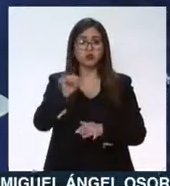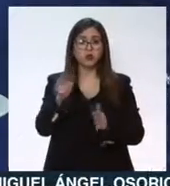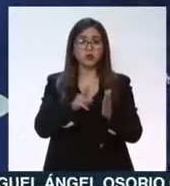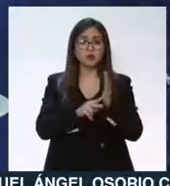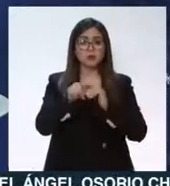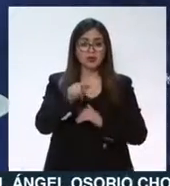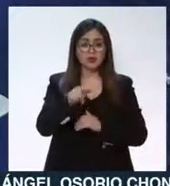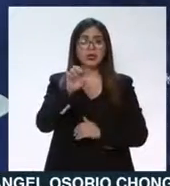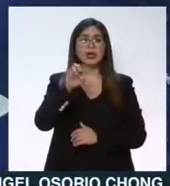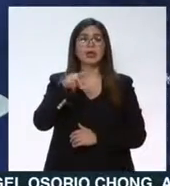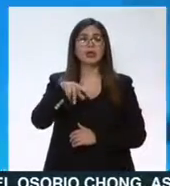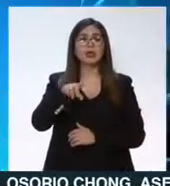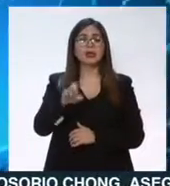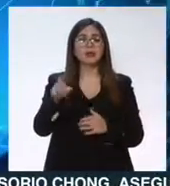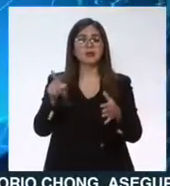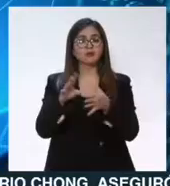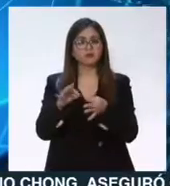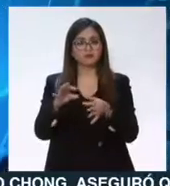Enrique Muñiz tiene la historia.